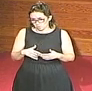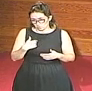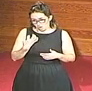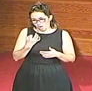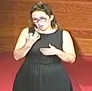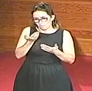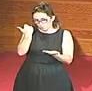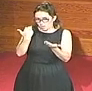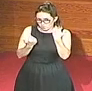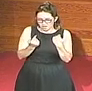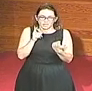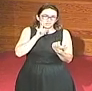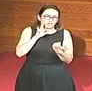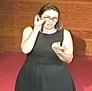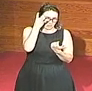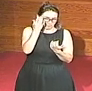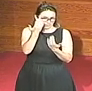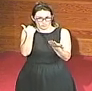las tonterías,